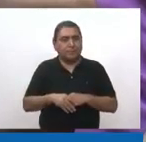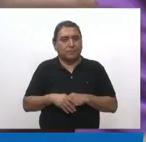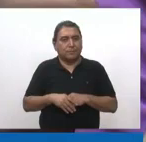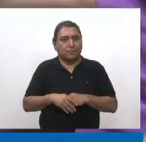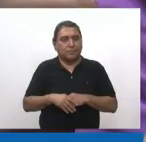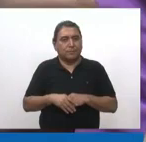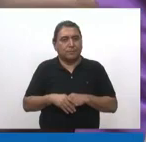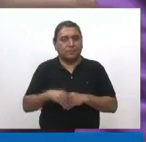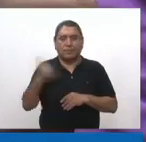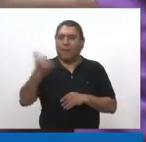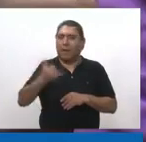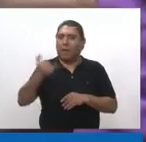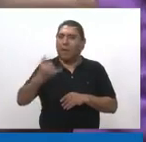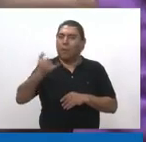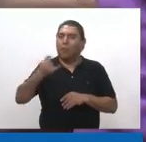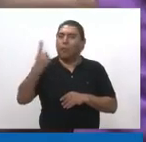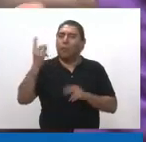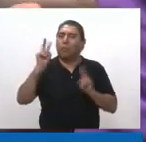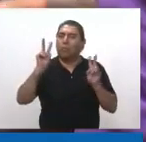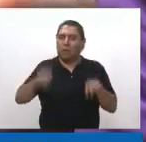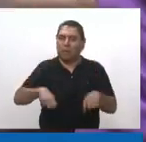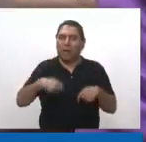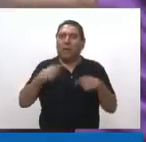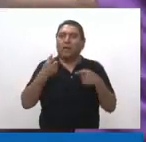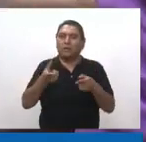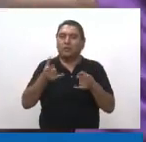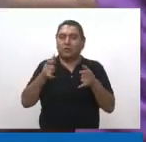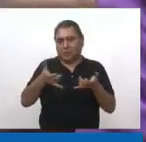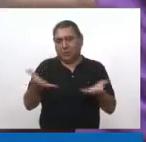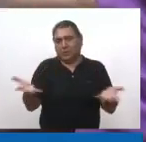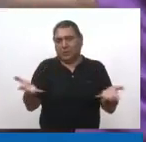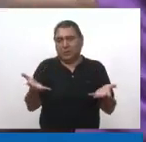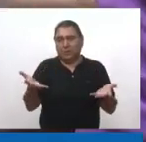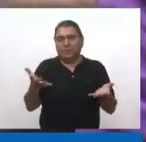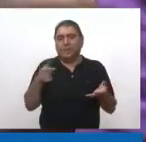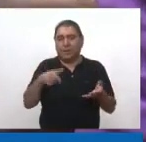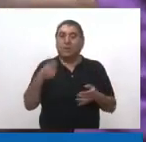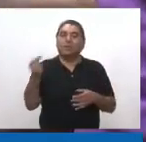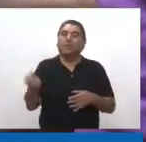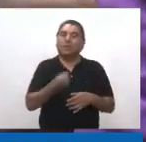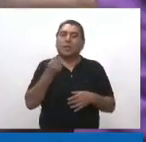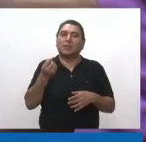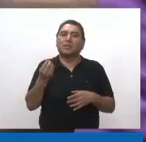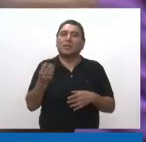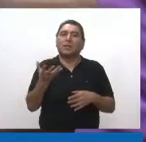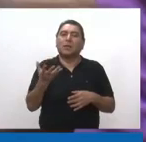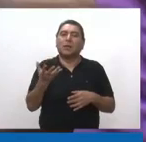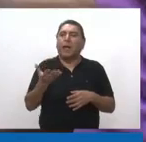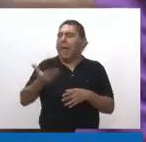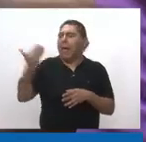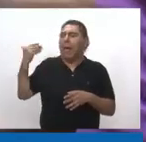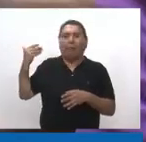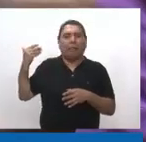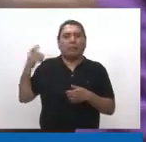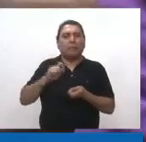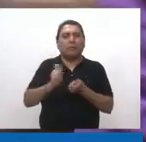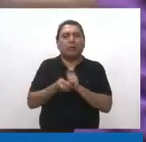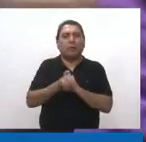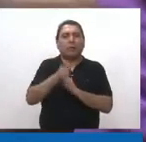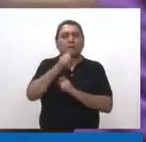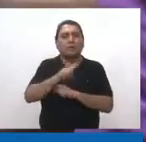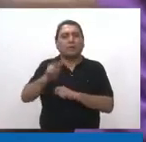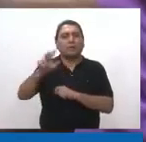Hay un tema, bueno, esto sí, ¿por qué no? Esto es importante. ¿Por qué no modificó antes la 26.122 el